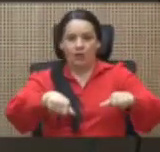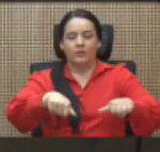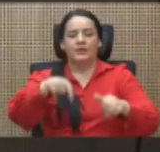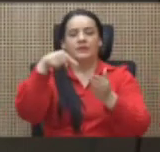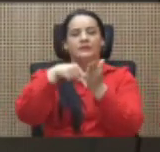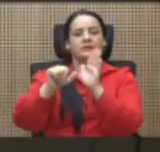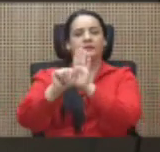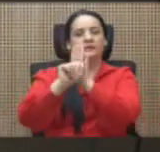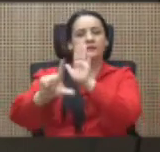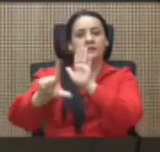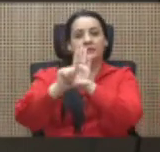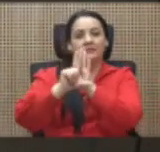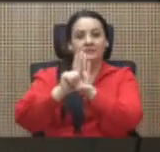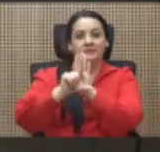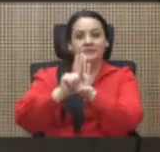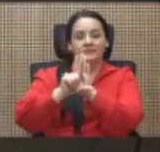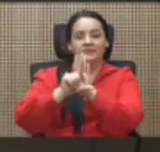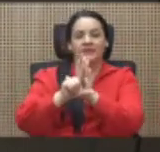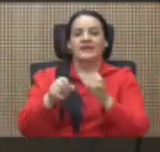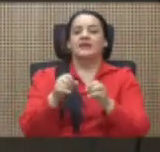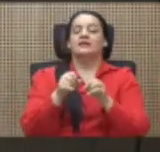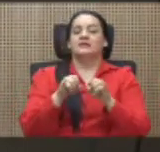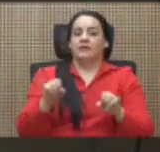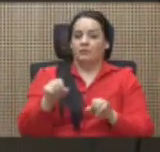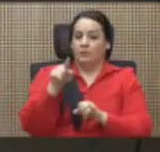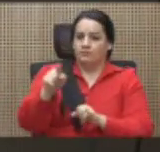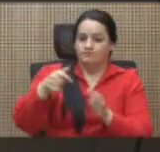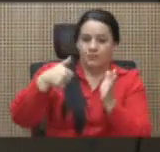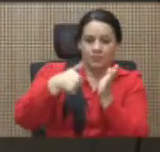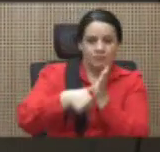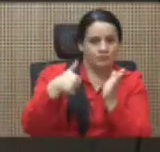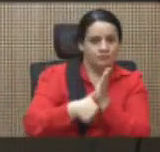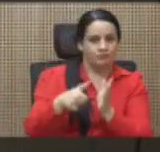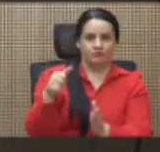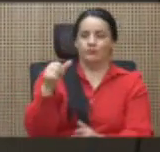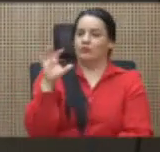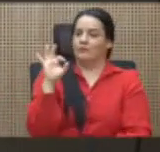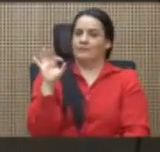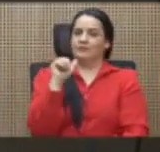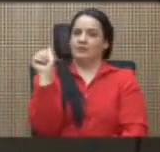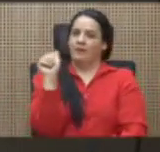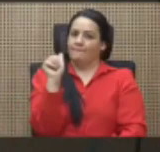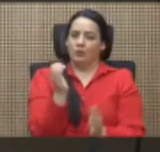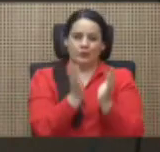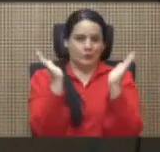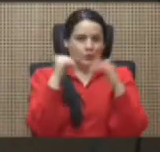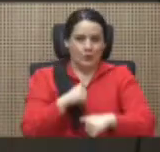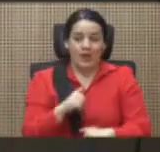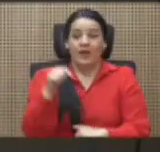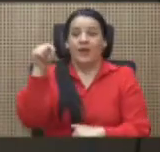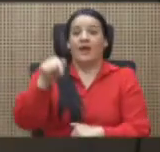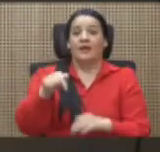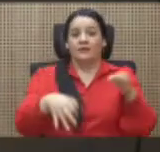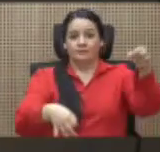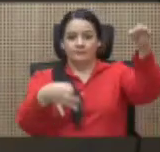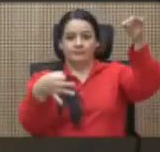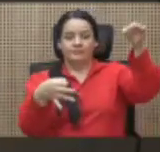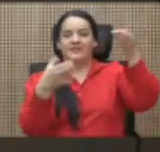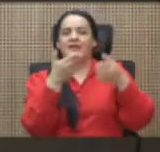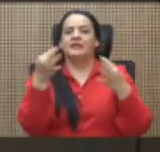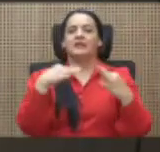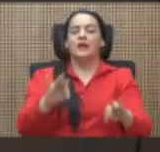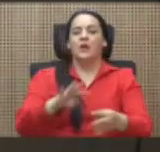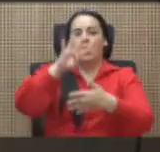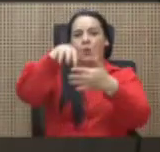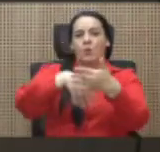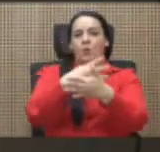Legislativa, sin, por supuesto, el voto del Frente Amplio. Acá está de qué trata. Una jornada